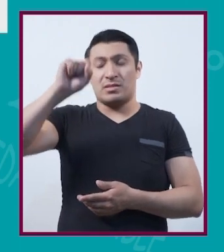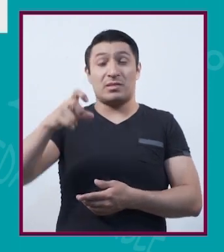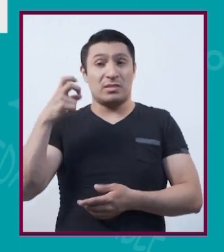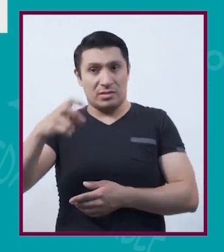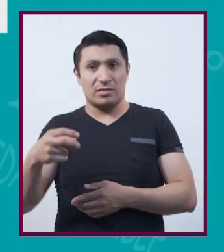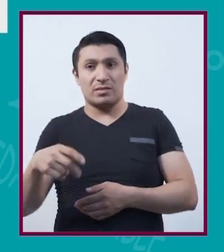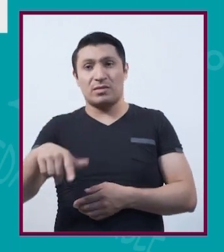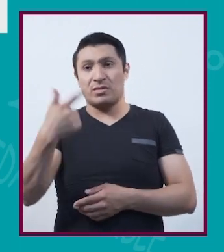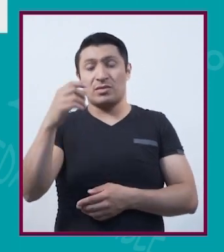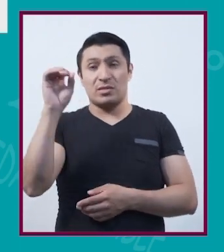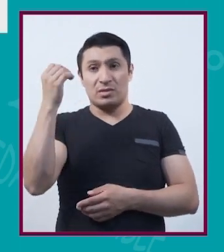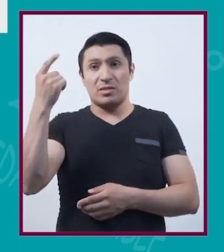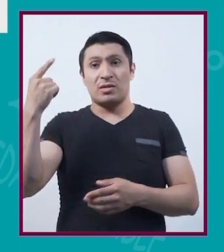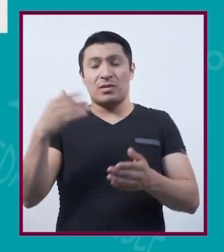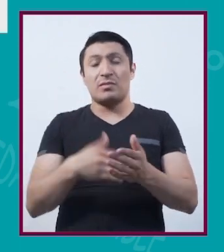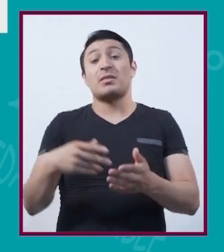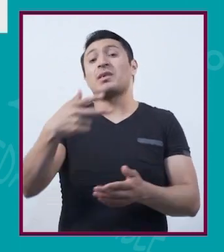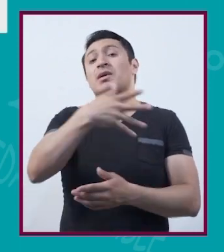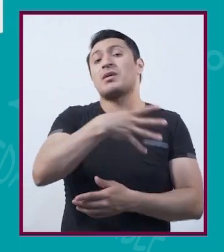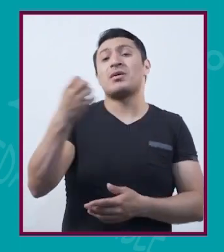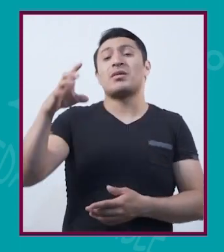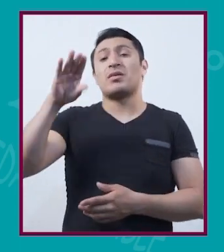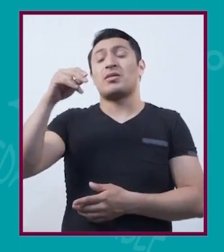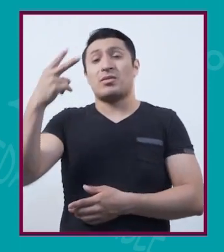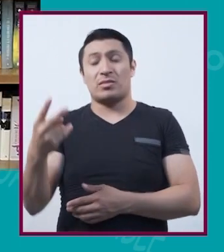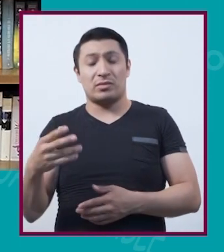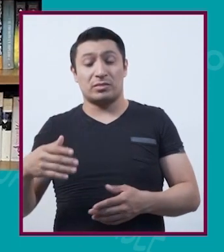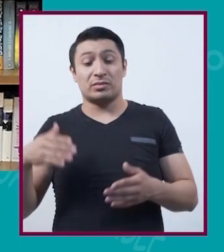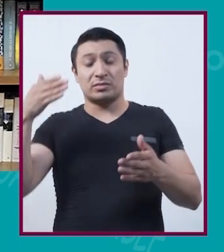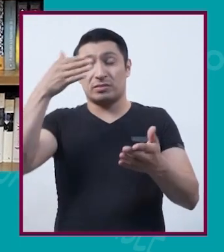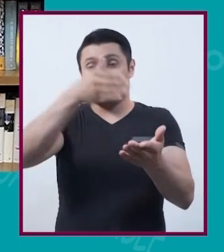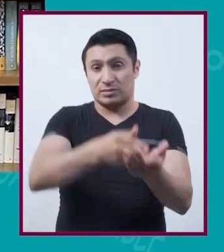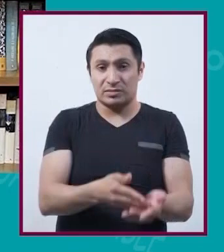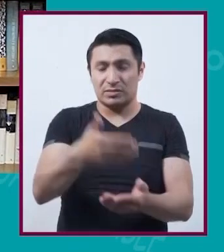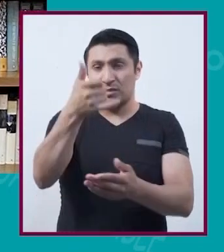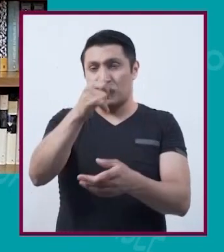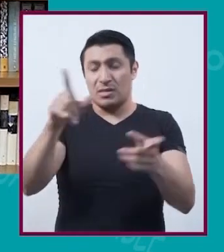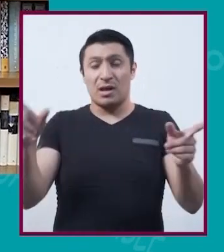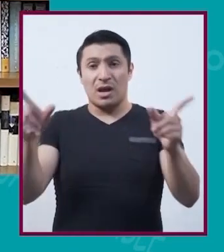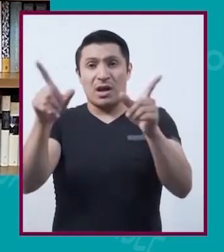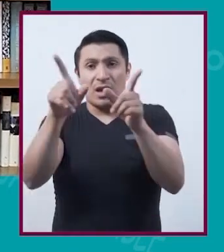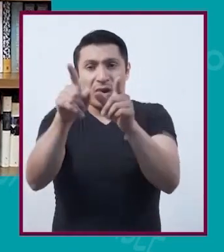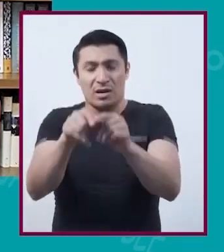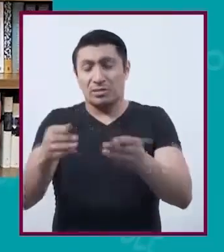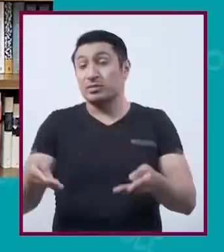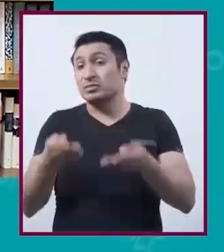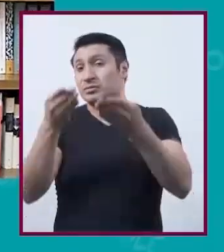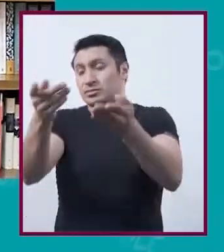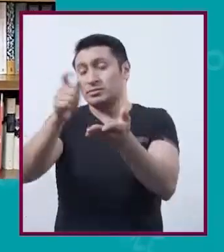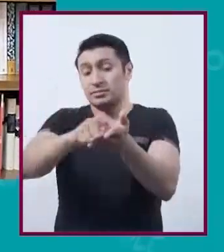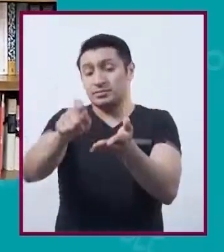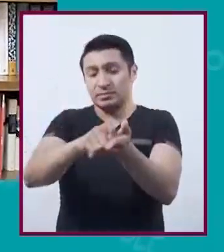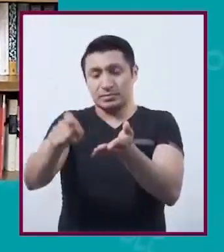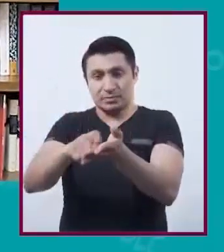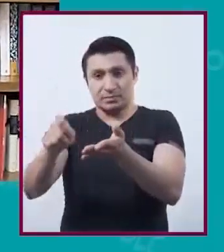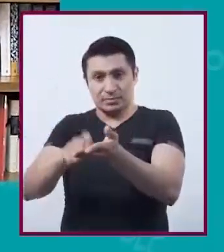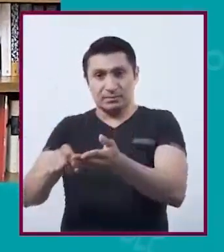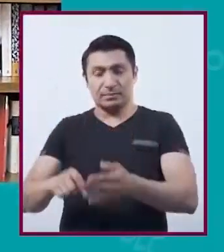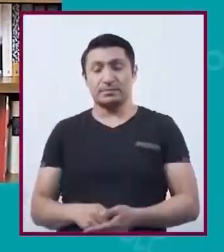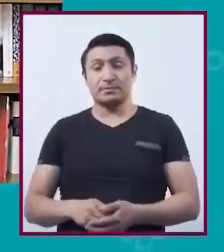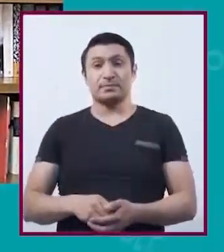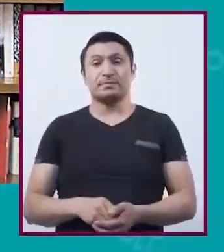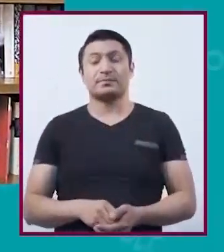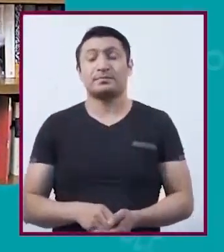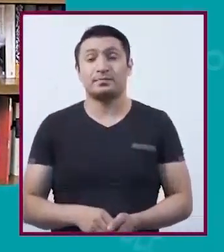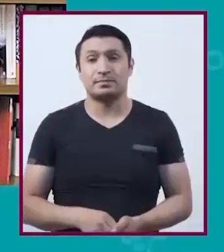Así resume el momento exacto el escritor Christian Duverger. Habiendo todos dado gracias a Dios, arrodillados en tierra